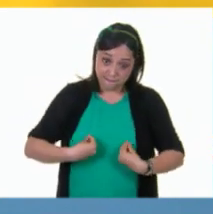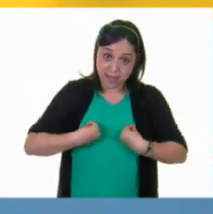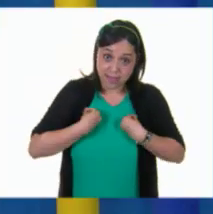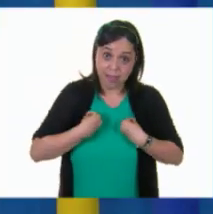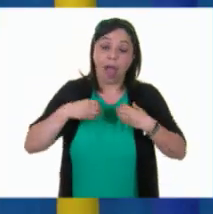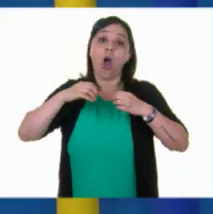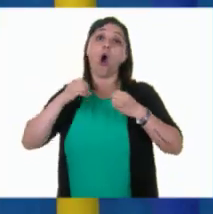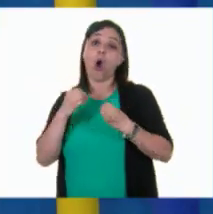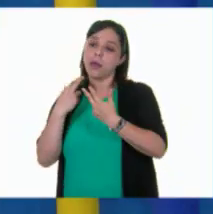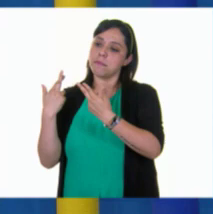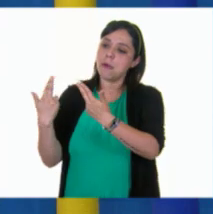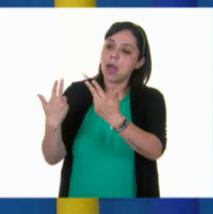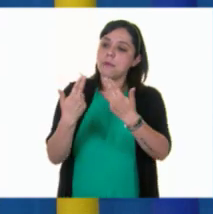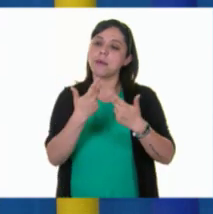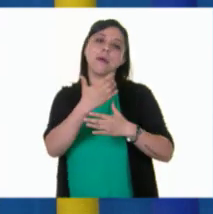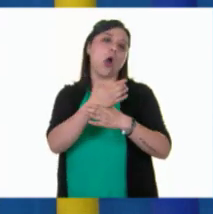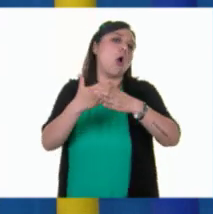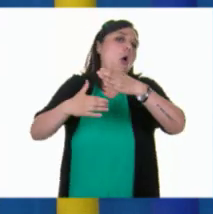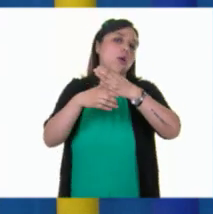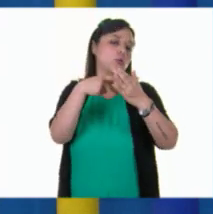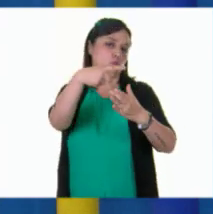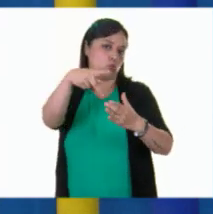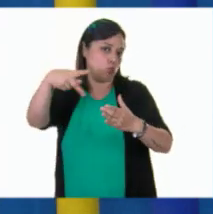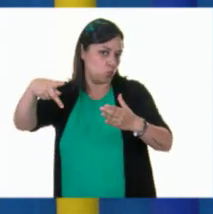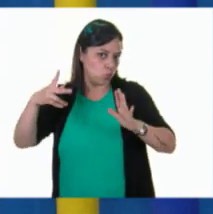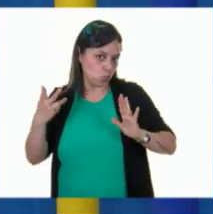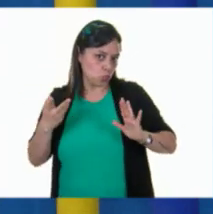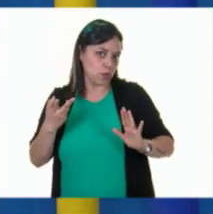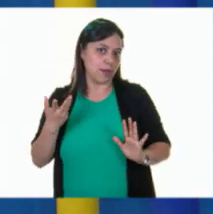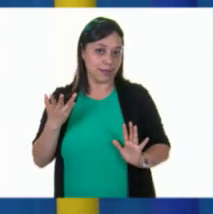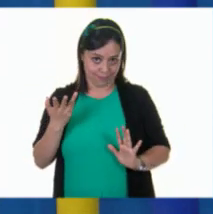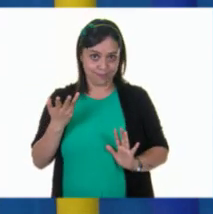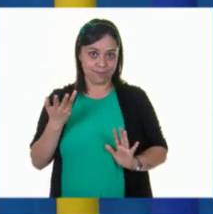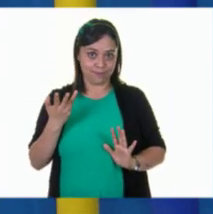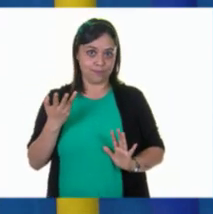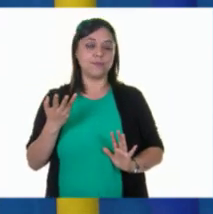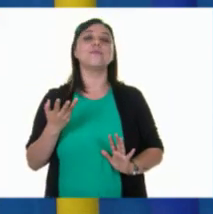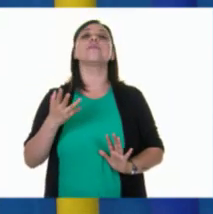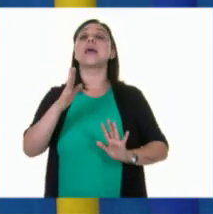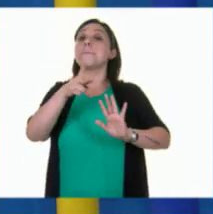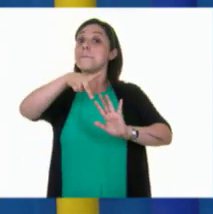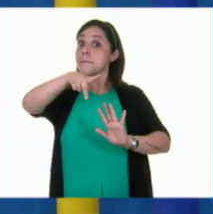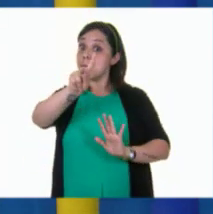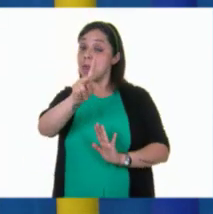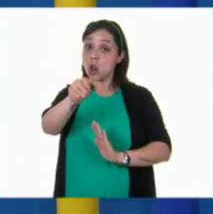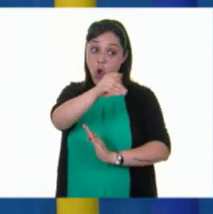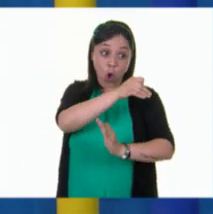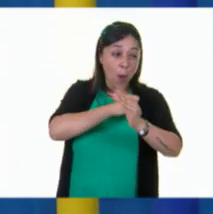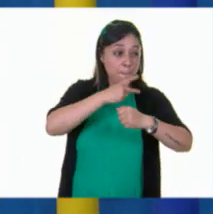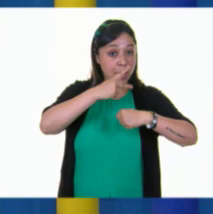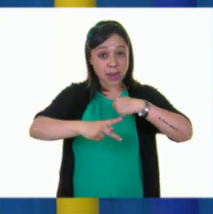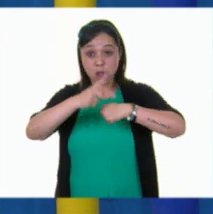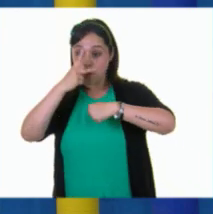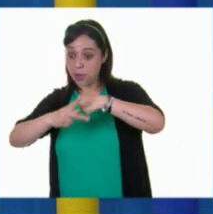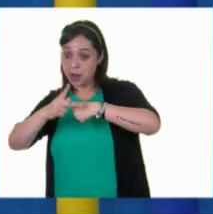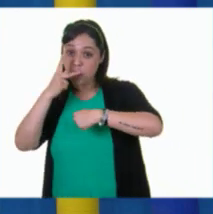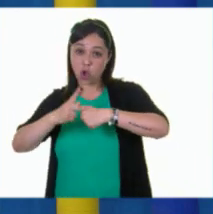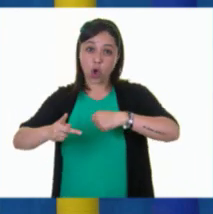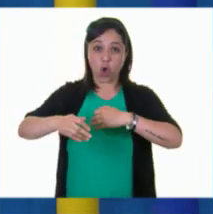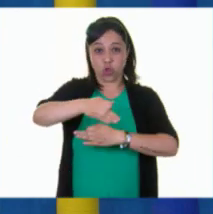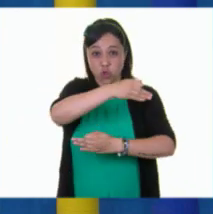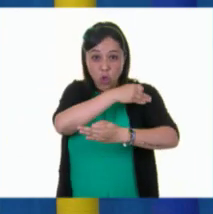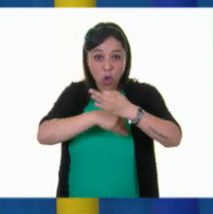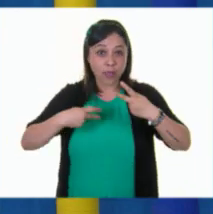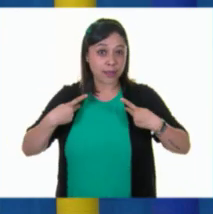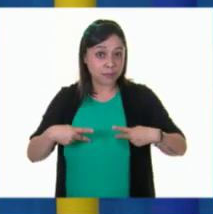pertenencias. Efectivamente, estás en lo correcto, Larisa. Pero debemos aclarar que no todos los peligros a que está expuesta la población